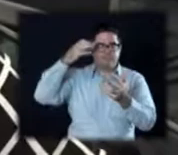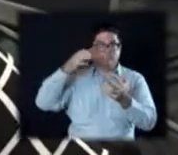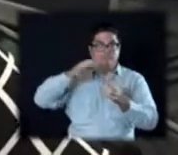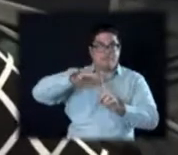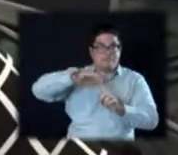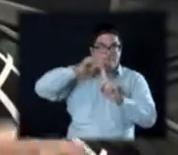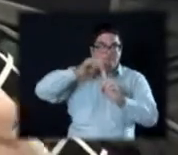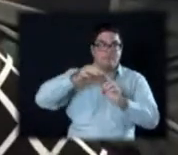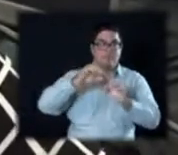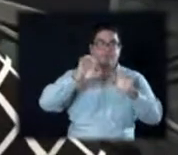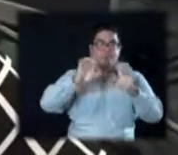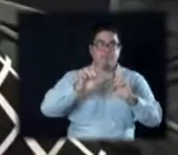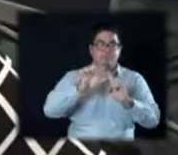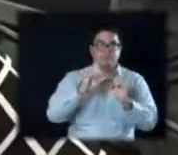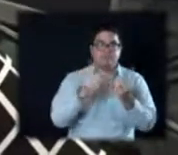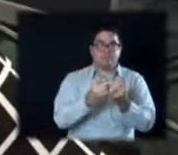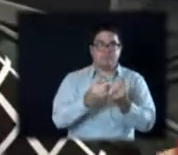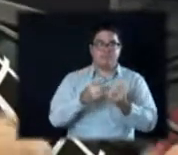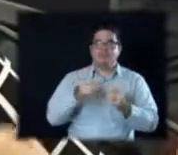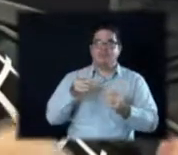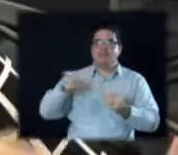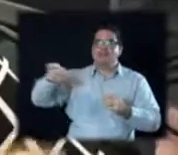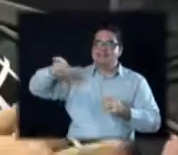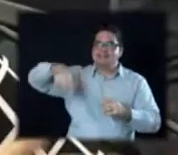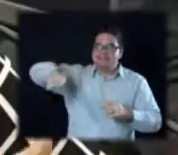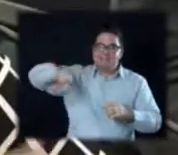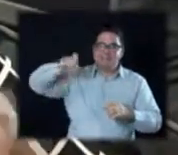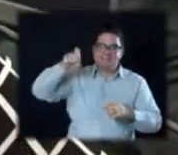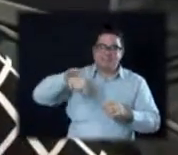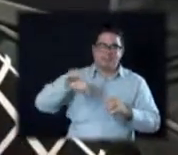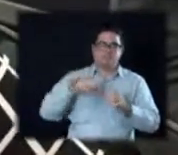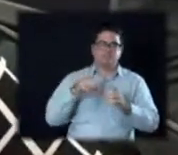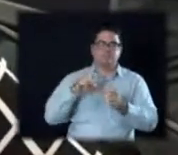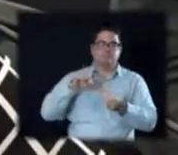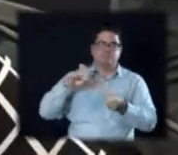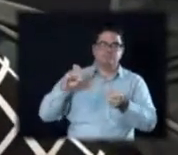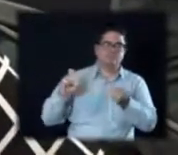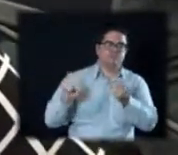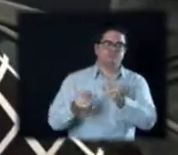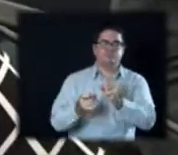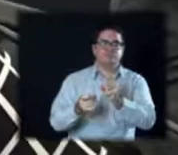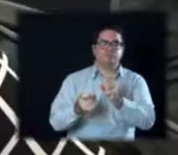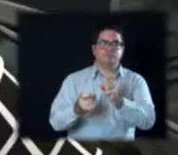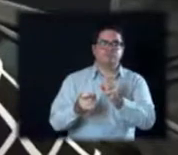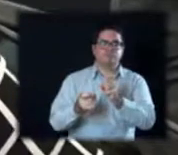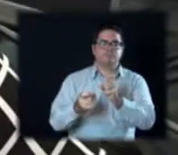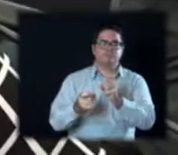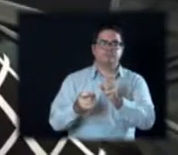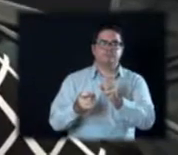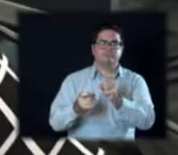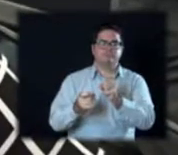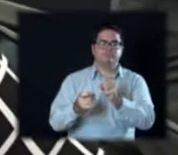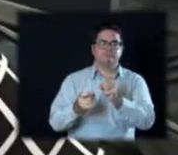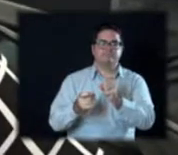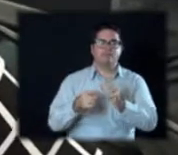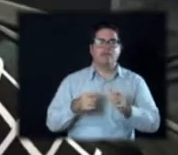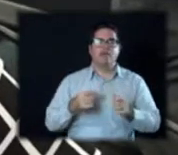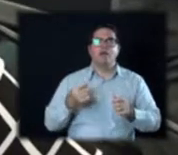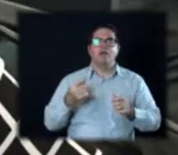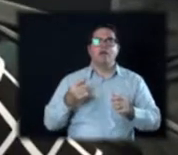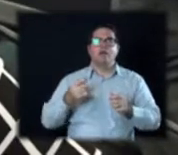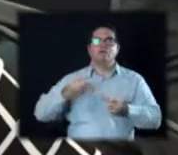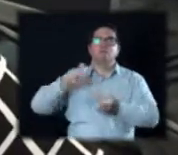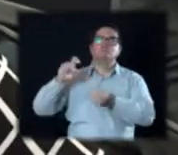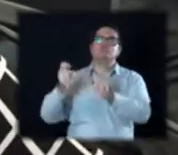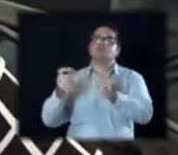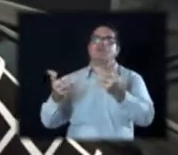todo de educación, ellos tenían que cambiar para una versión más alta de este programa.